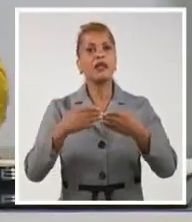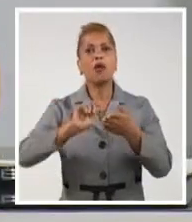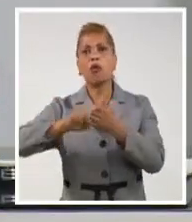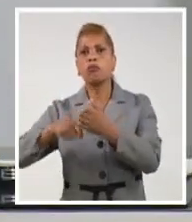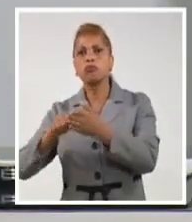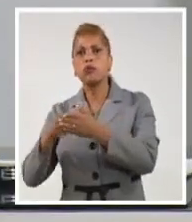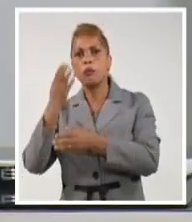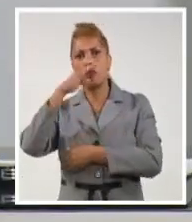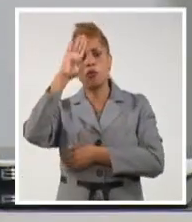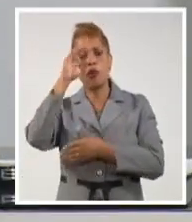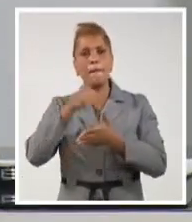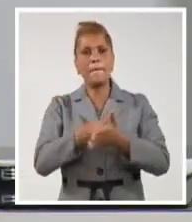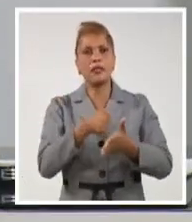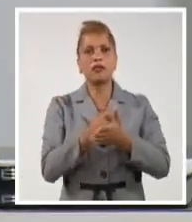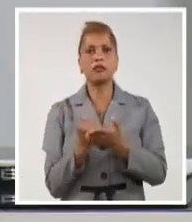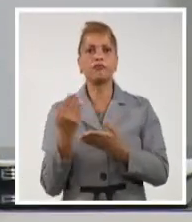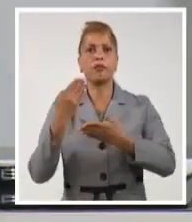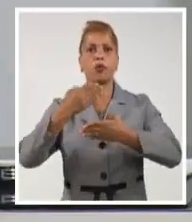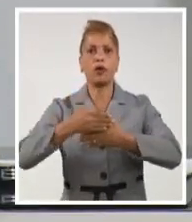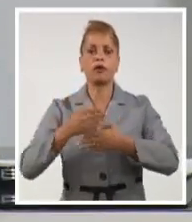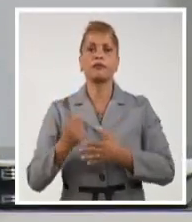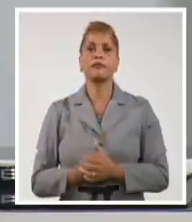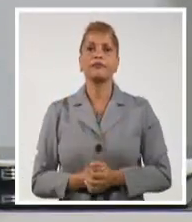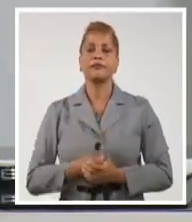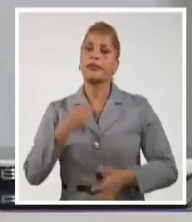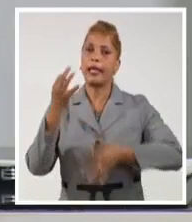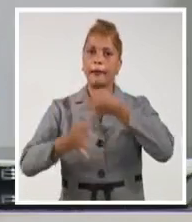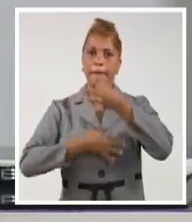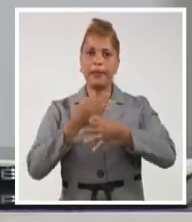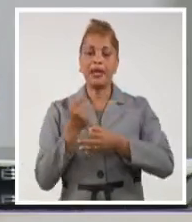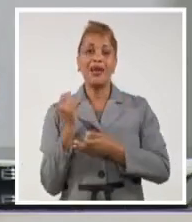por presiones del bloqueo. La presión